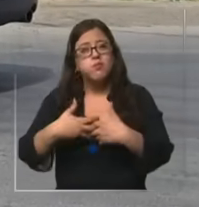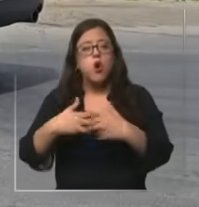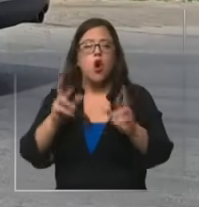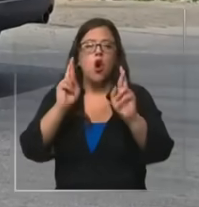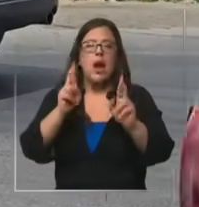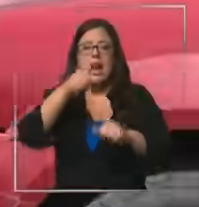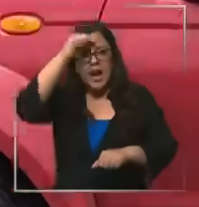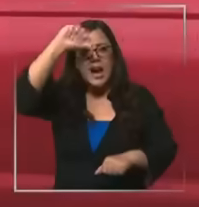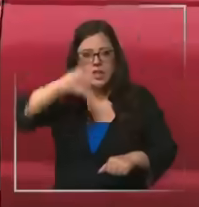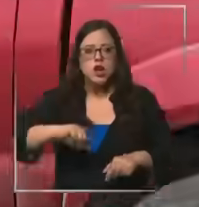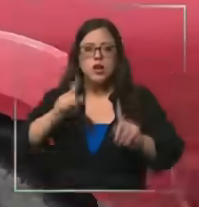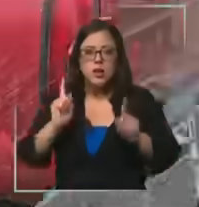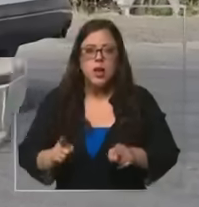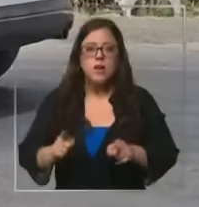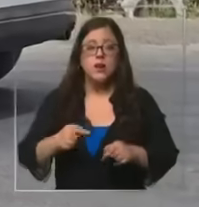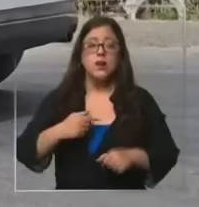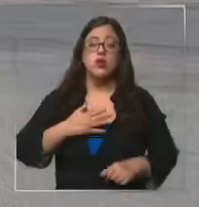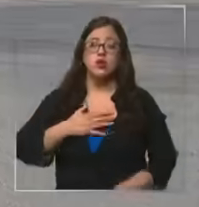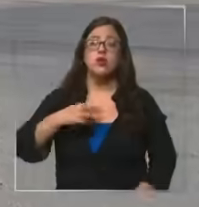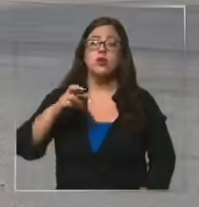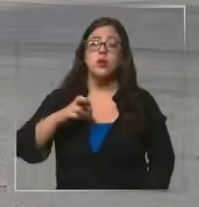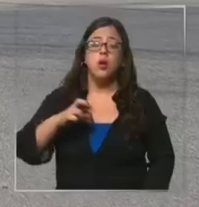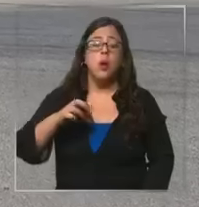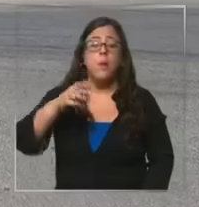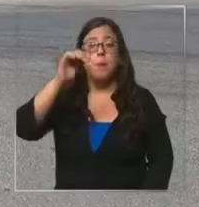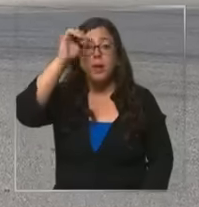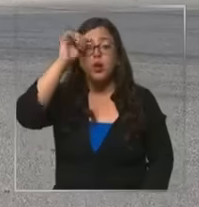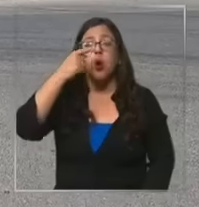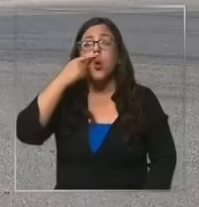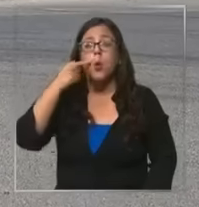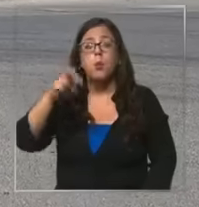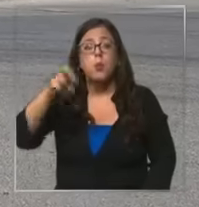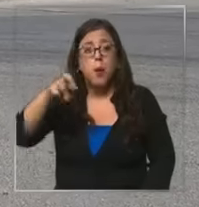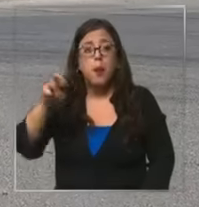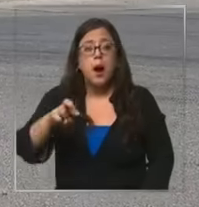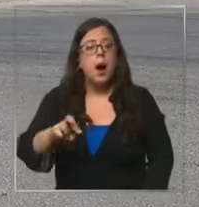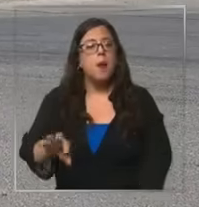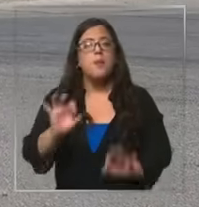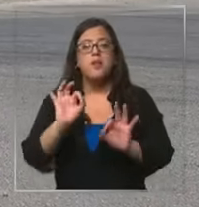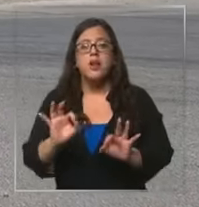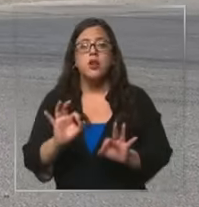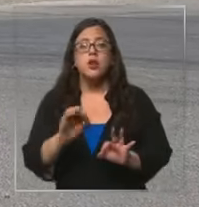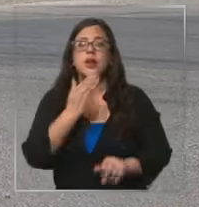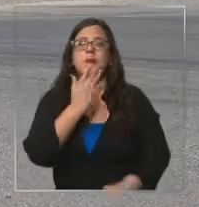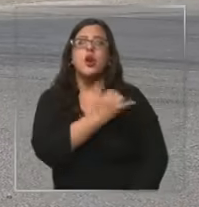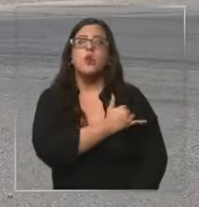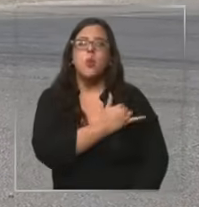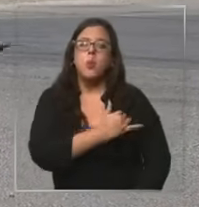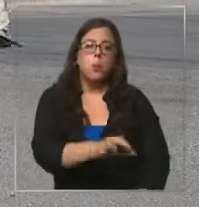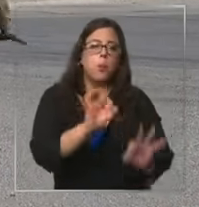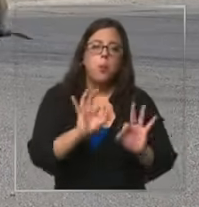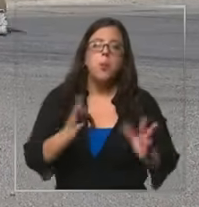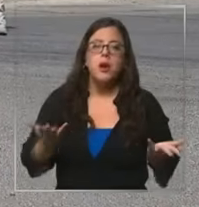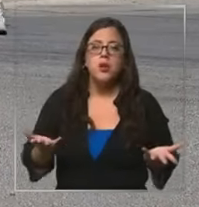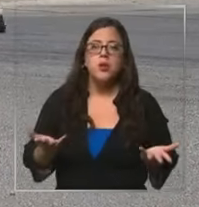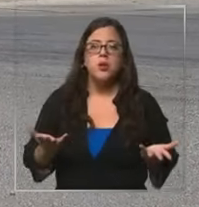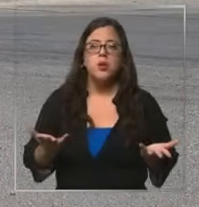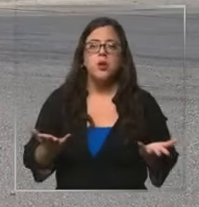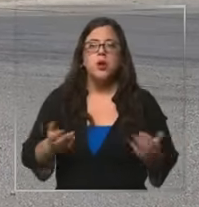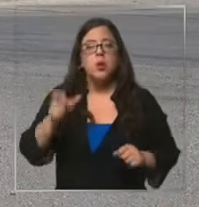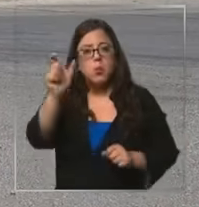impune. Ahora, como papá, excelente. Como yerno, igual, ¿entiendes? Como dueño de